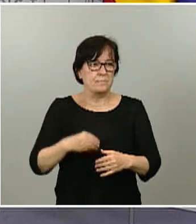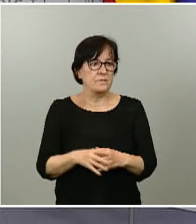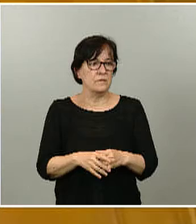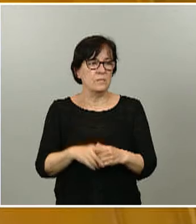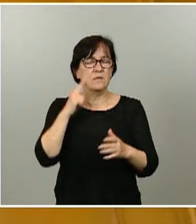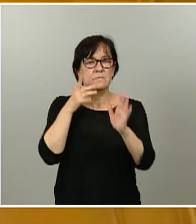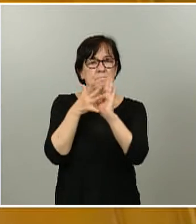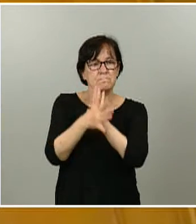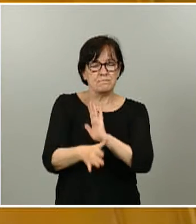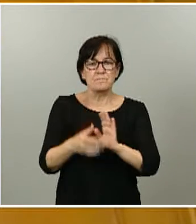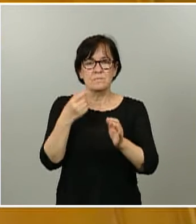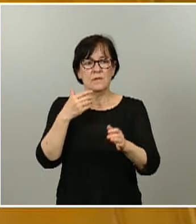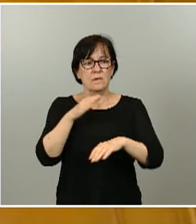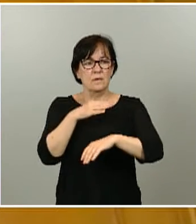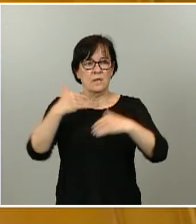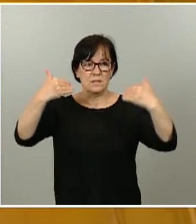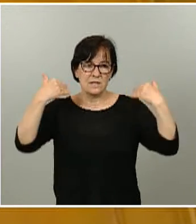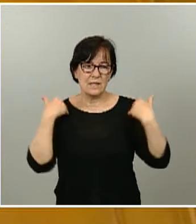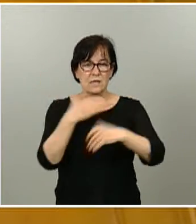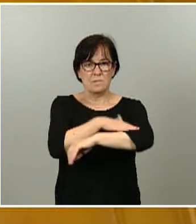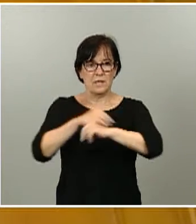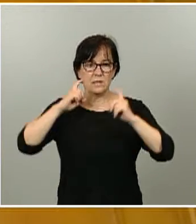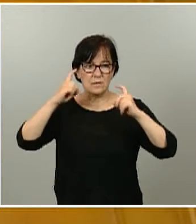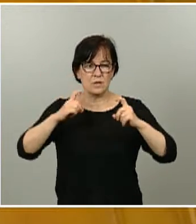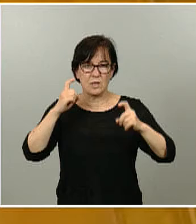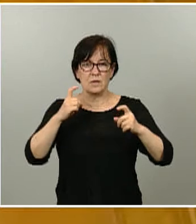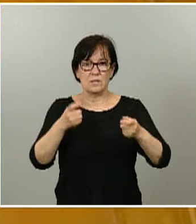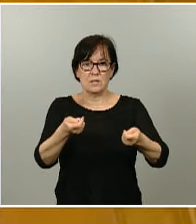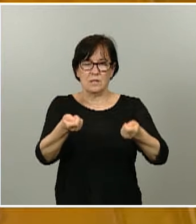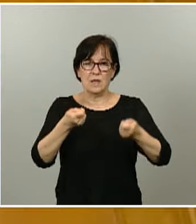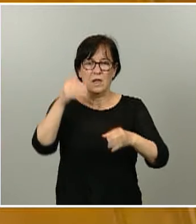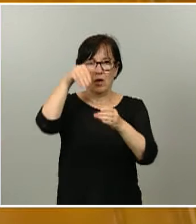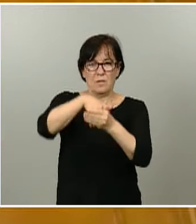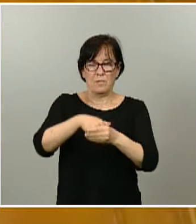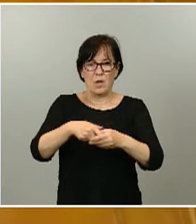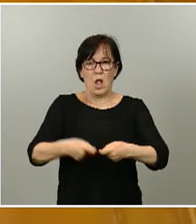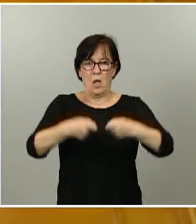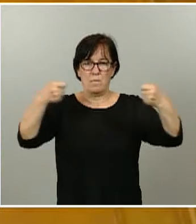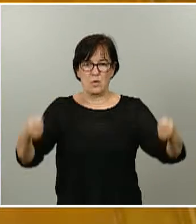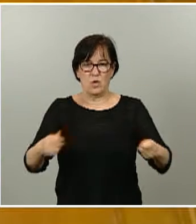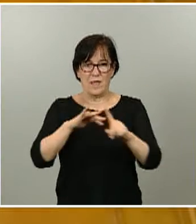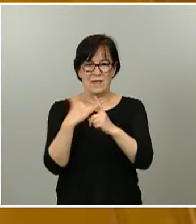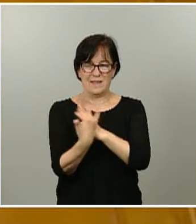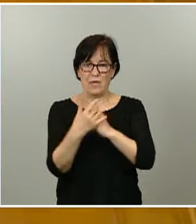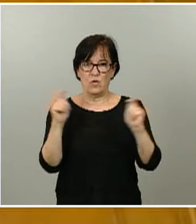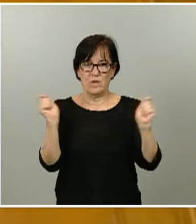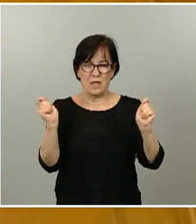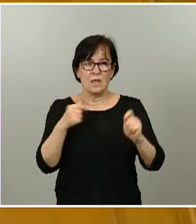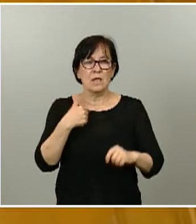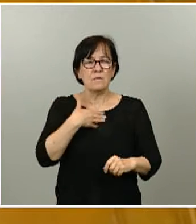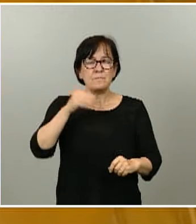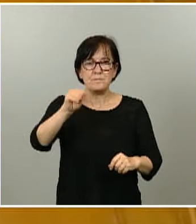que era responsabilidad del Gobierno intentar amarrar el voto para hacer posible la prórroga del estado de alarma. Pero yo le quería preguntar por qué se